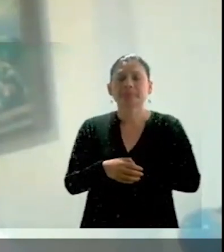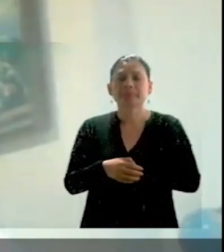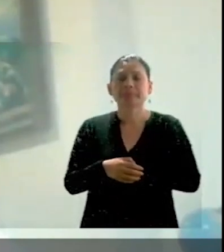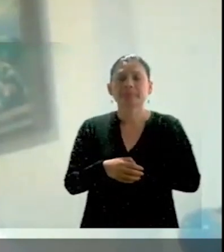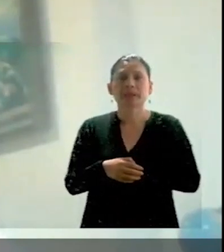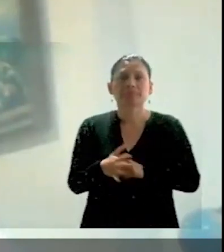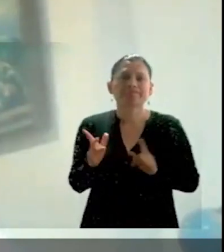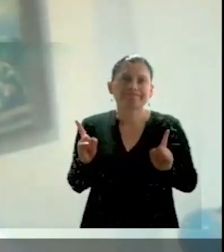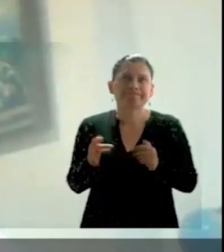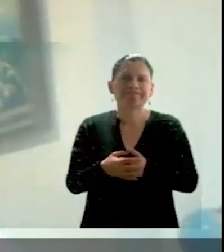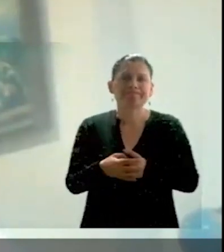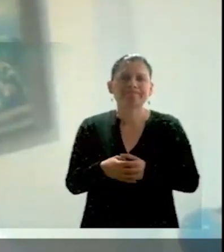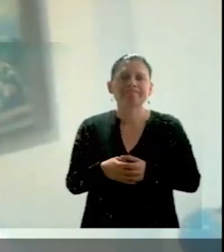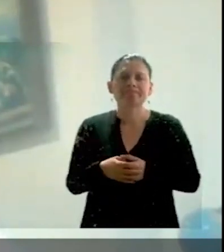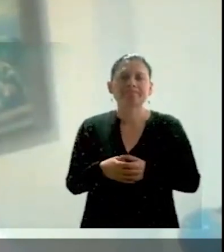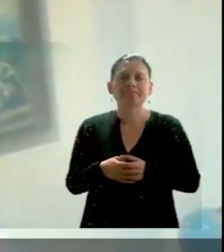pero